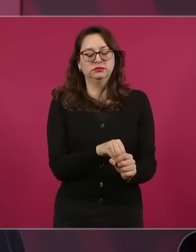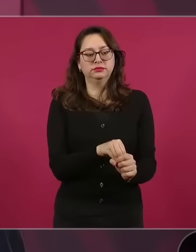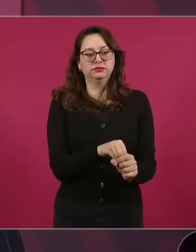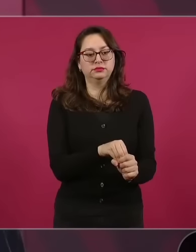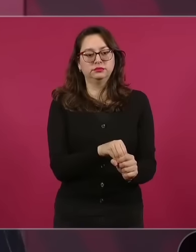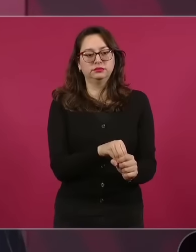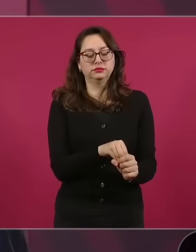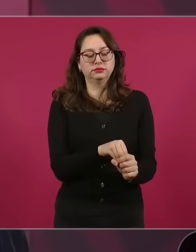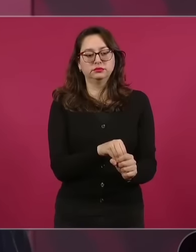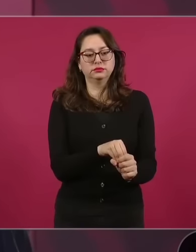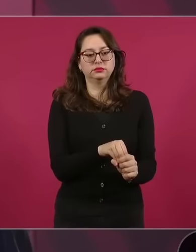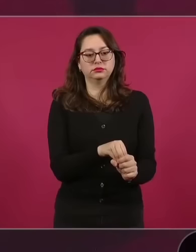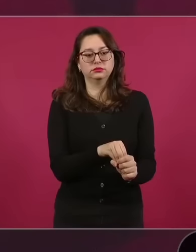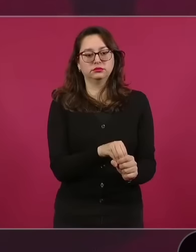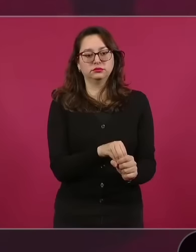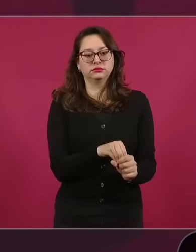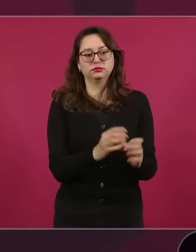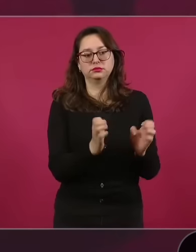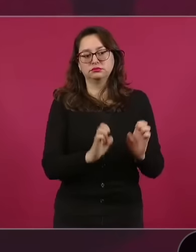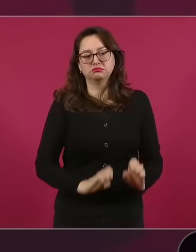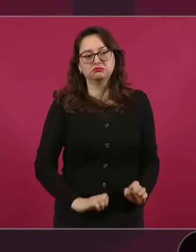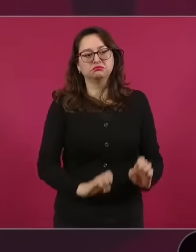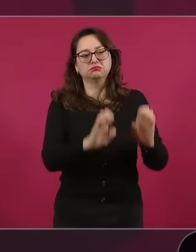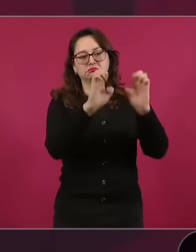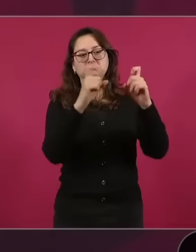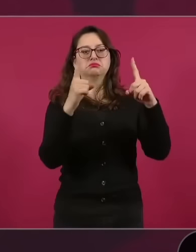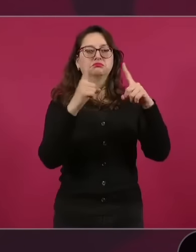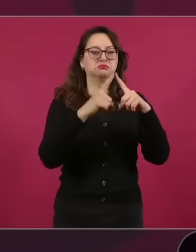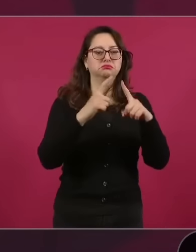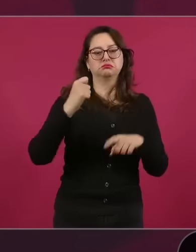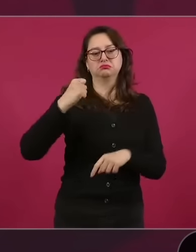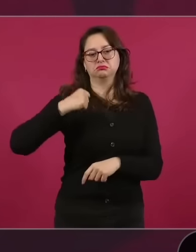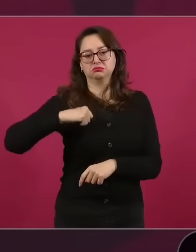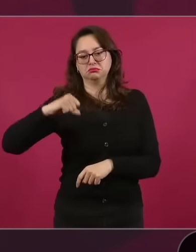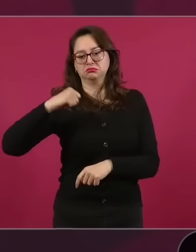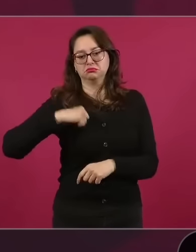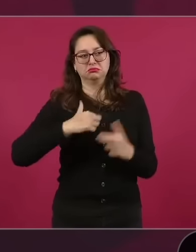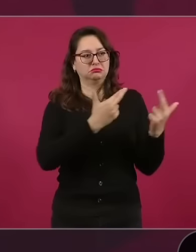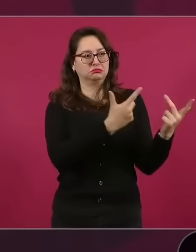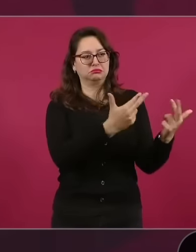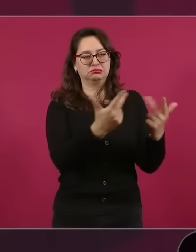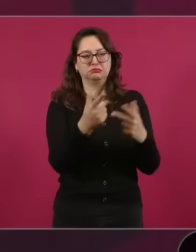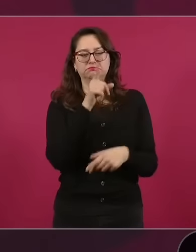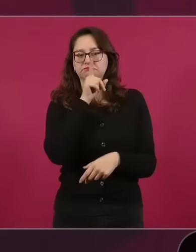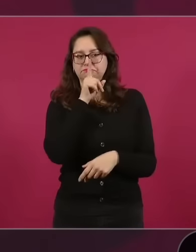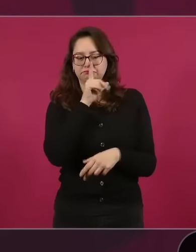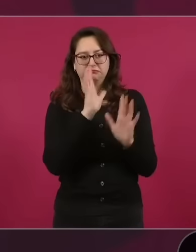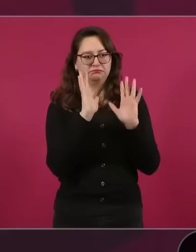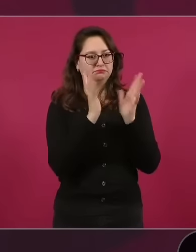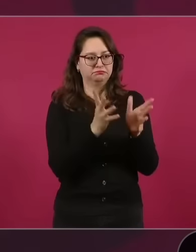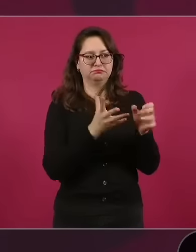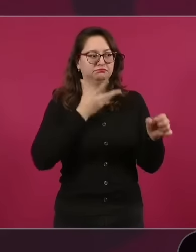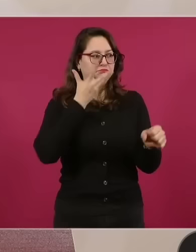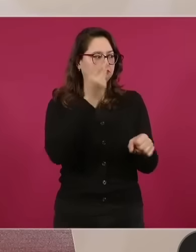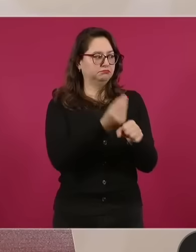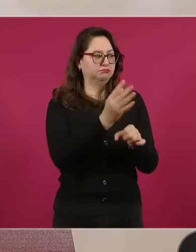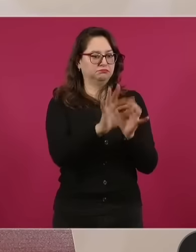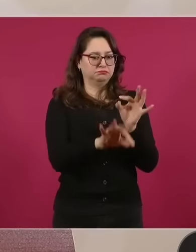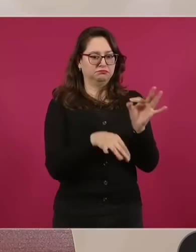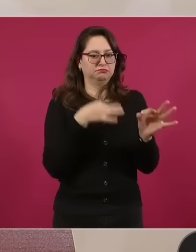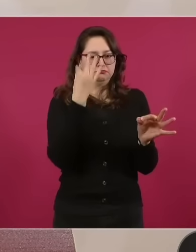estas instalaciones edificios templos que no quede nada pendiente del plan de